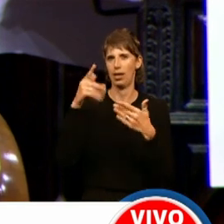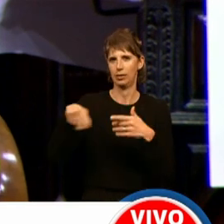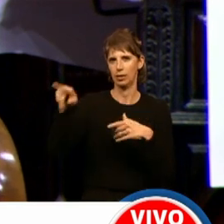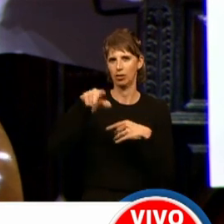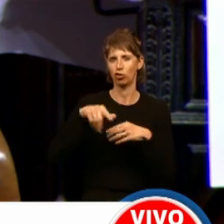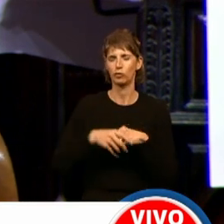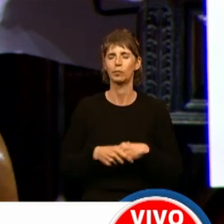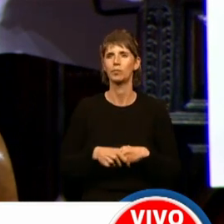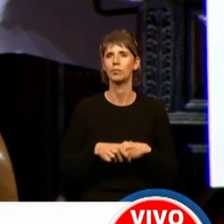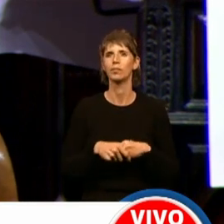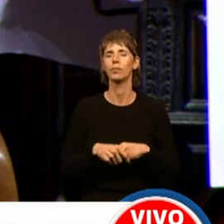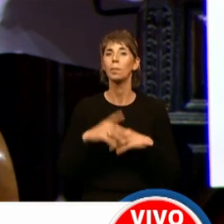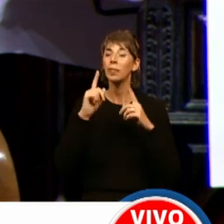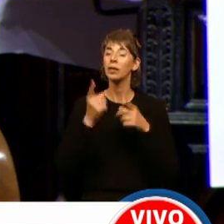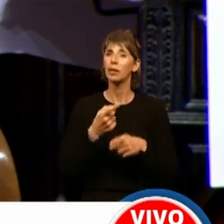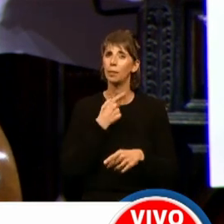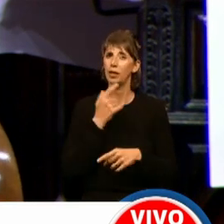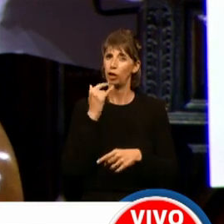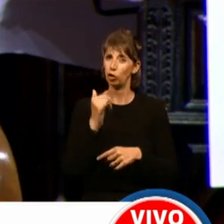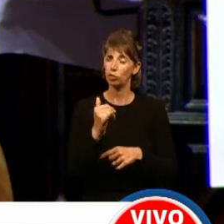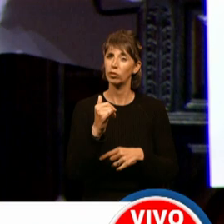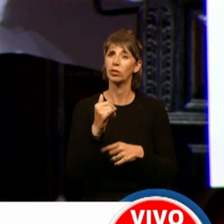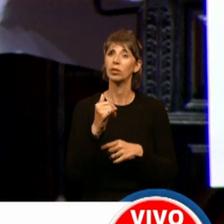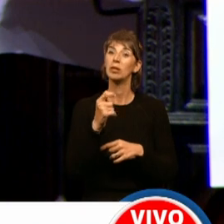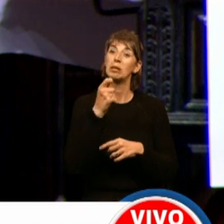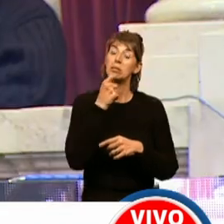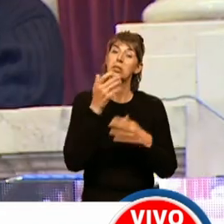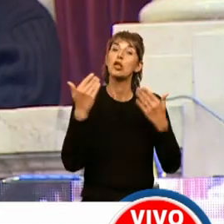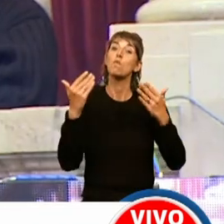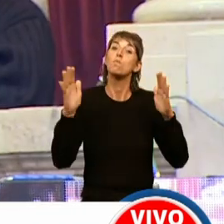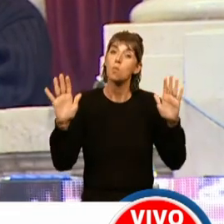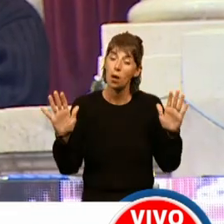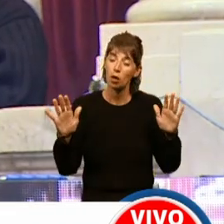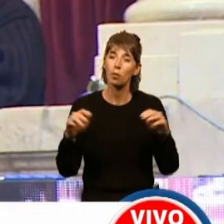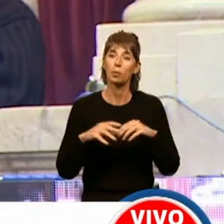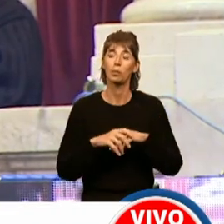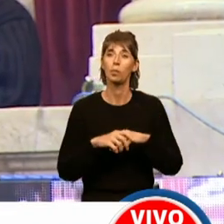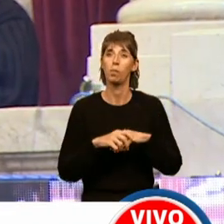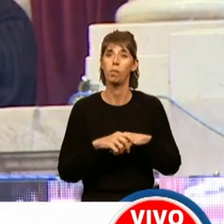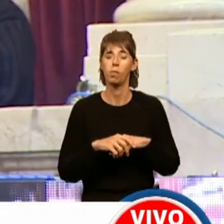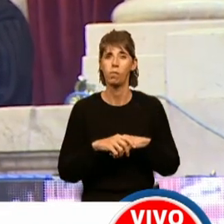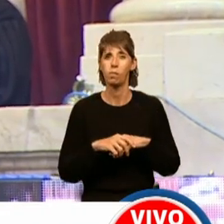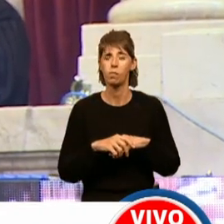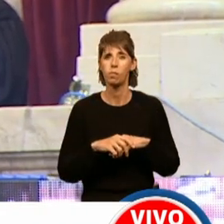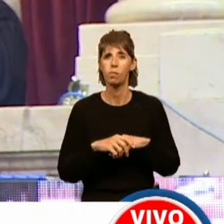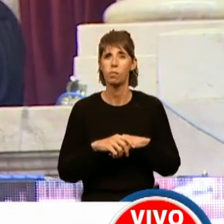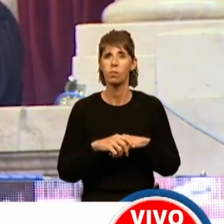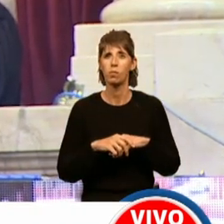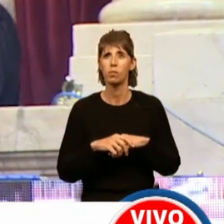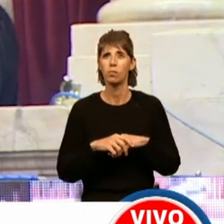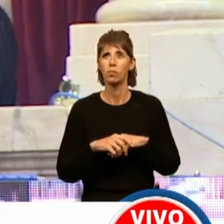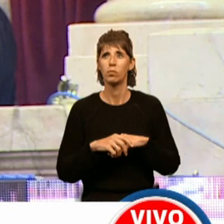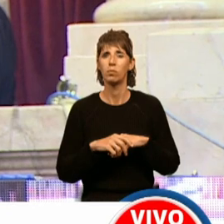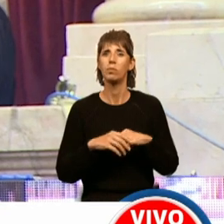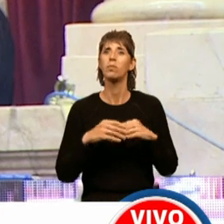segundo lugar también poder remarcar si me permite la adjetivación presidenta mencionar que